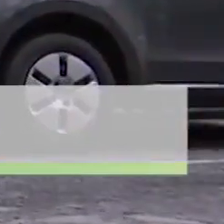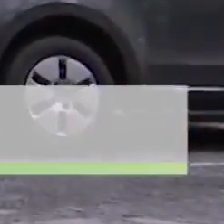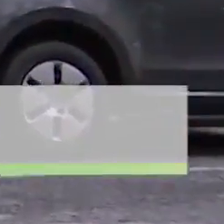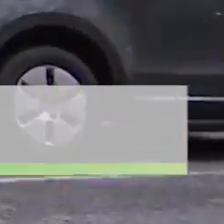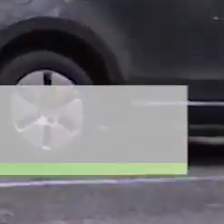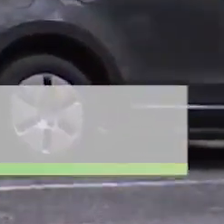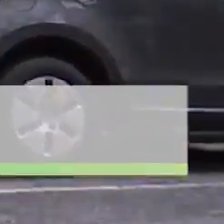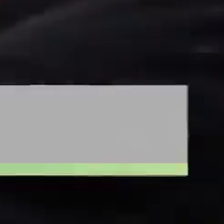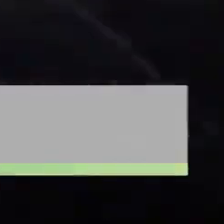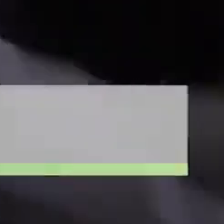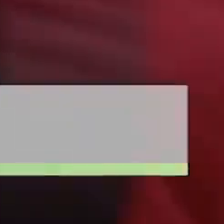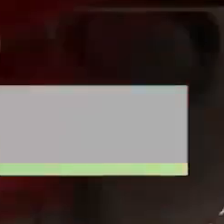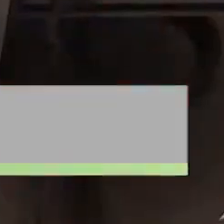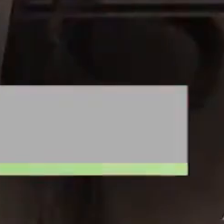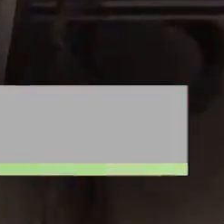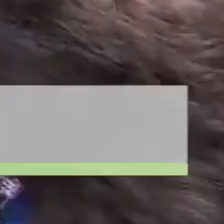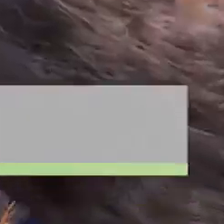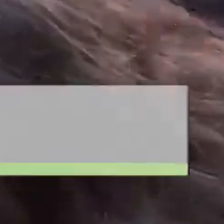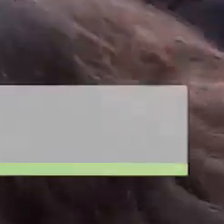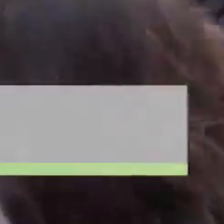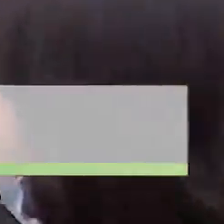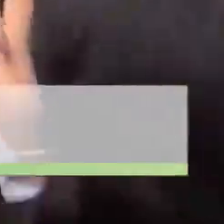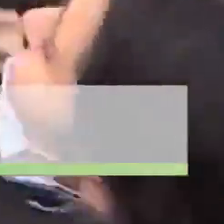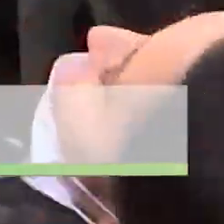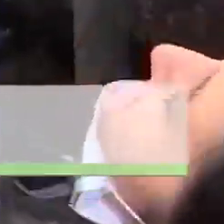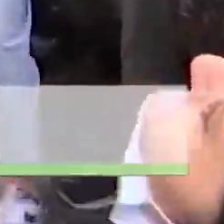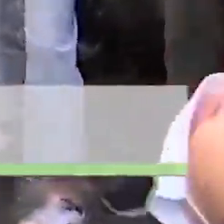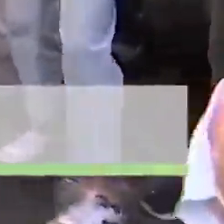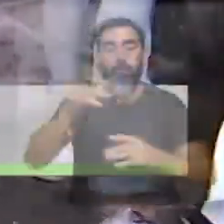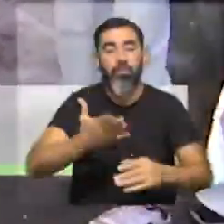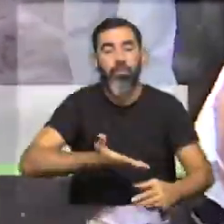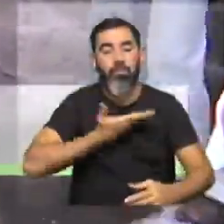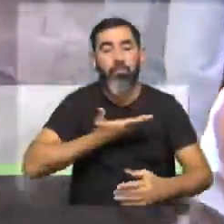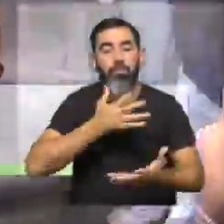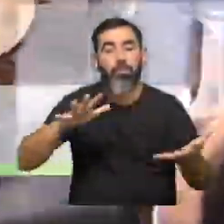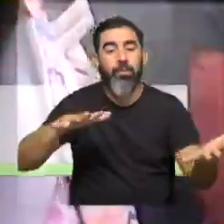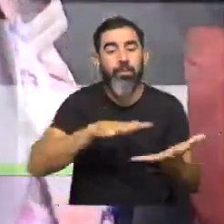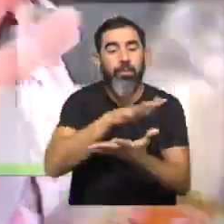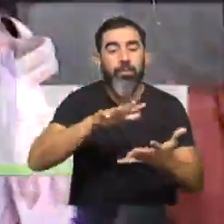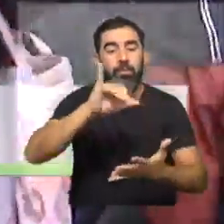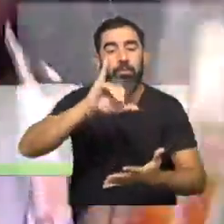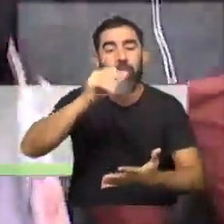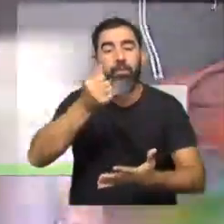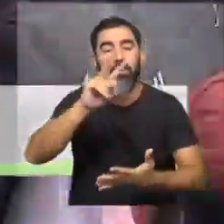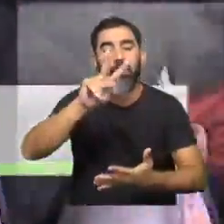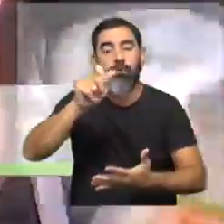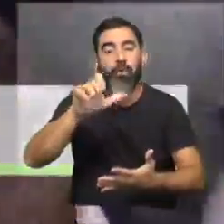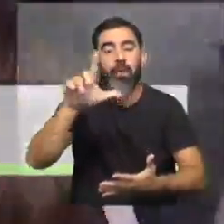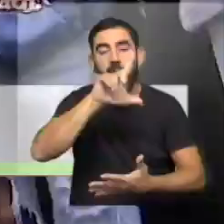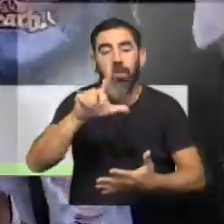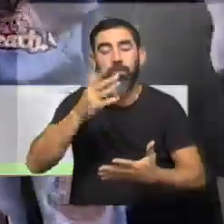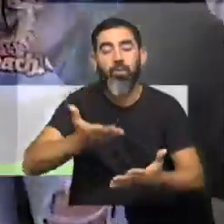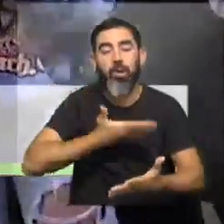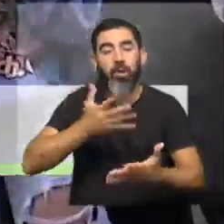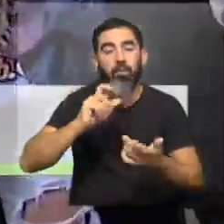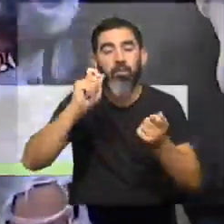Gremios estudiantiles se movilizaron frente a la Dirección General de Secundaria en protesta por la situación ocurrida en el Liceo Viaba. Reclaman por el